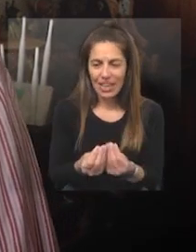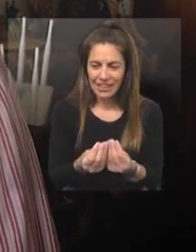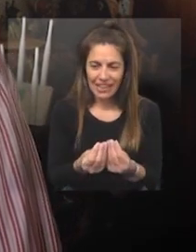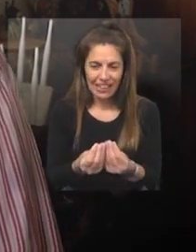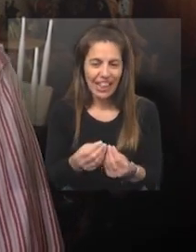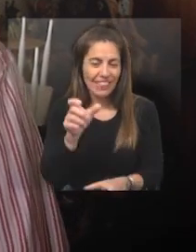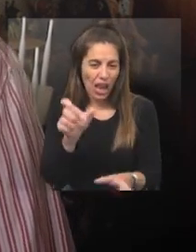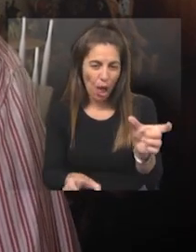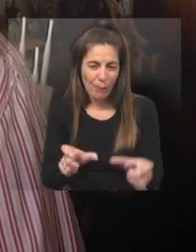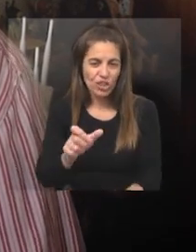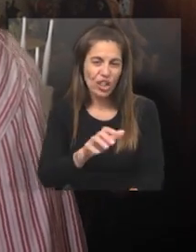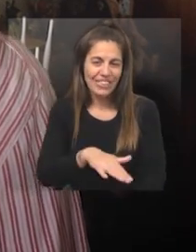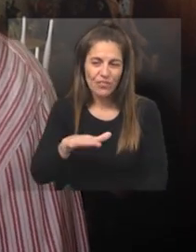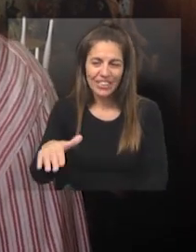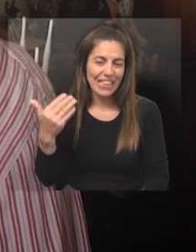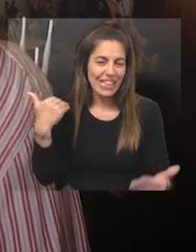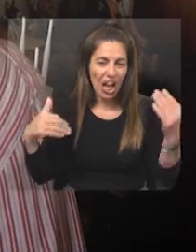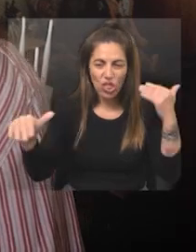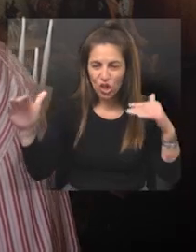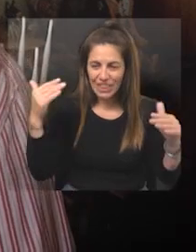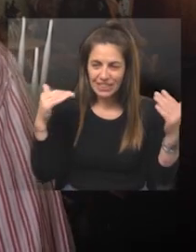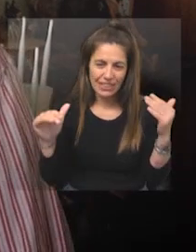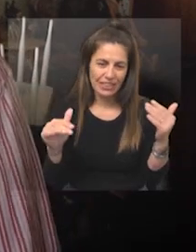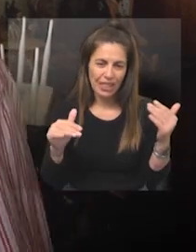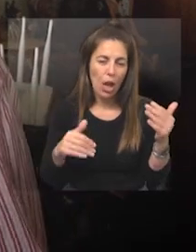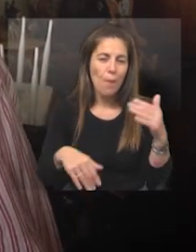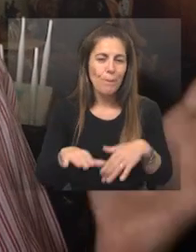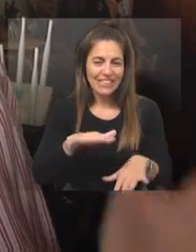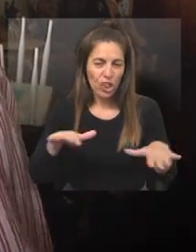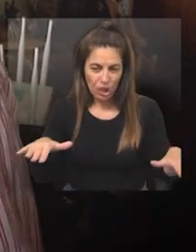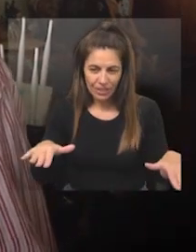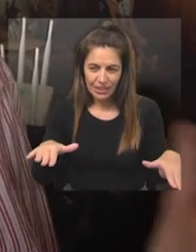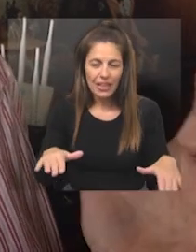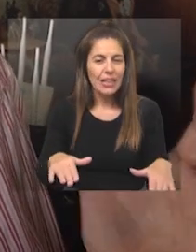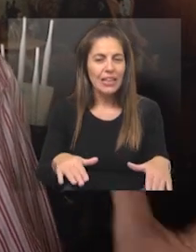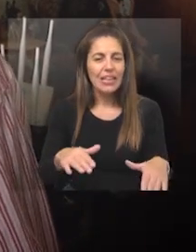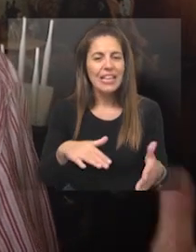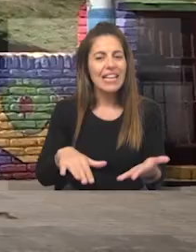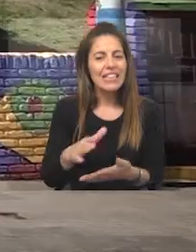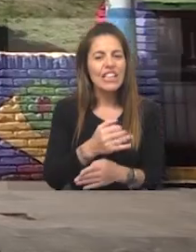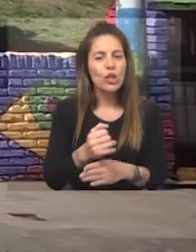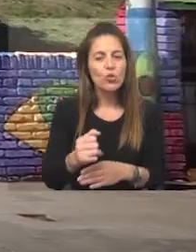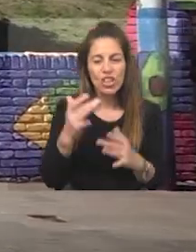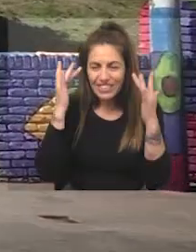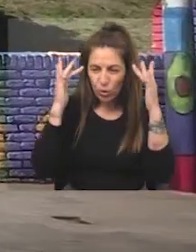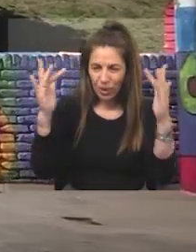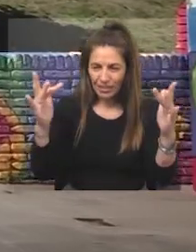de su población infantil y adolescente más infantil que adolescente está en instituciones